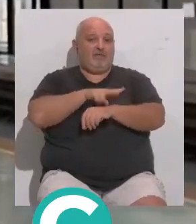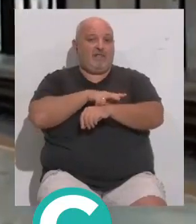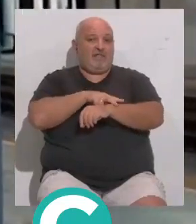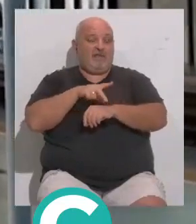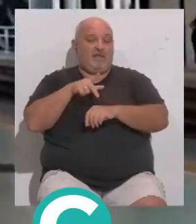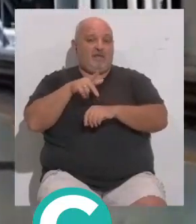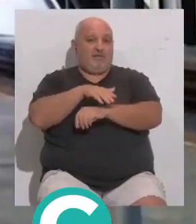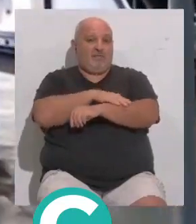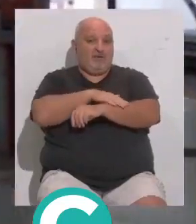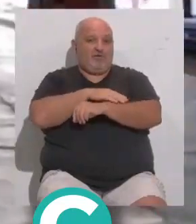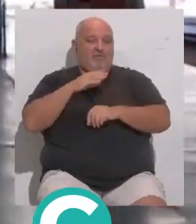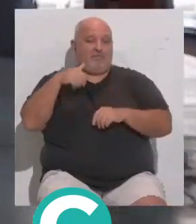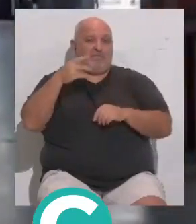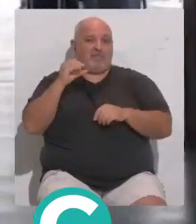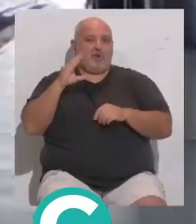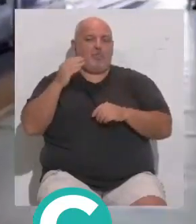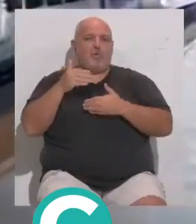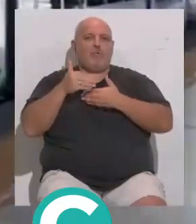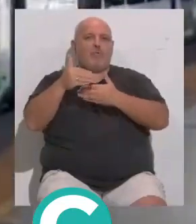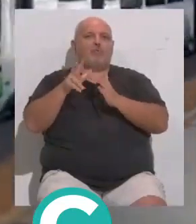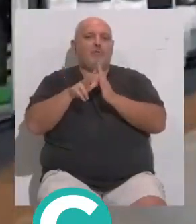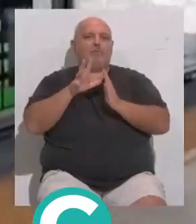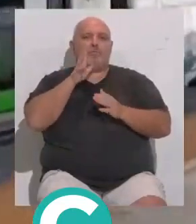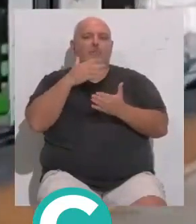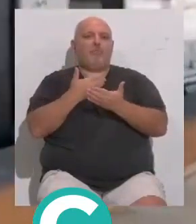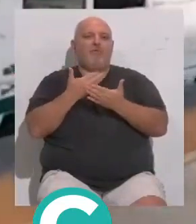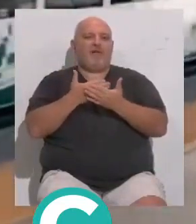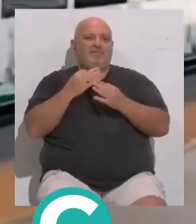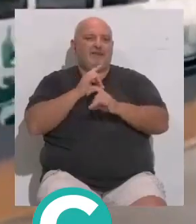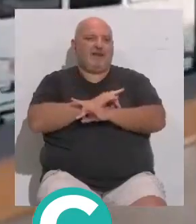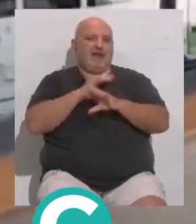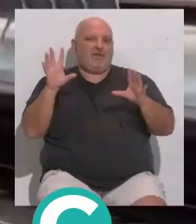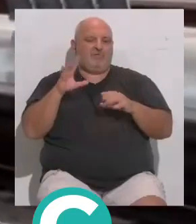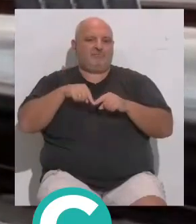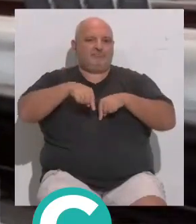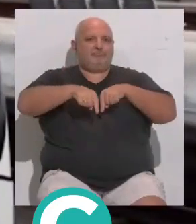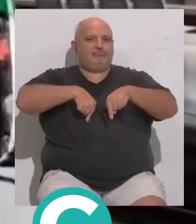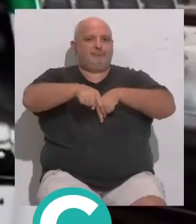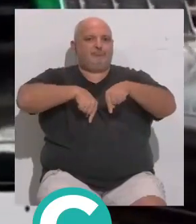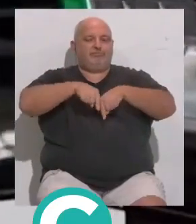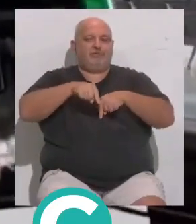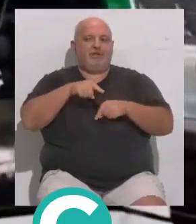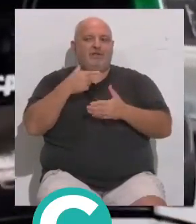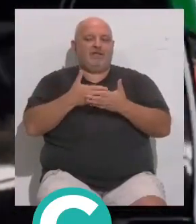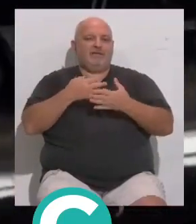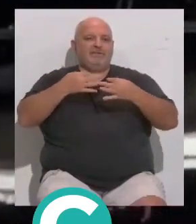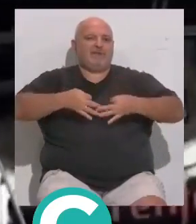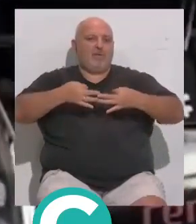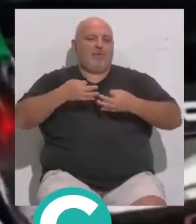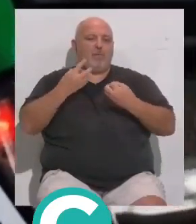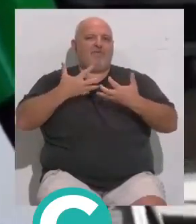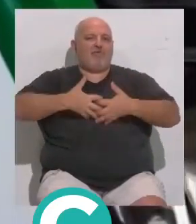andaluz, Mercedes Colombo, este retraso se justifica en las pruebas necesarias para garantizar a los usuarios la seguridad y